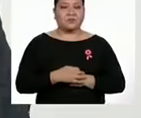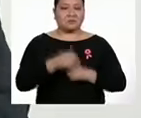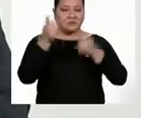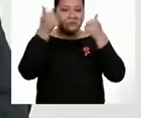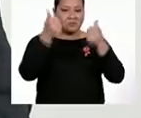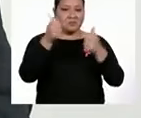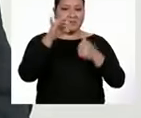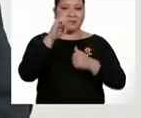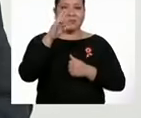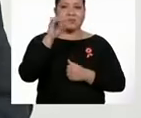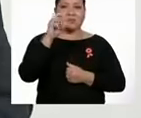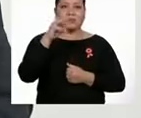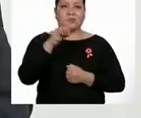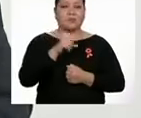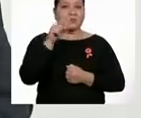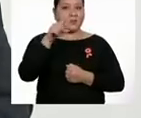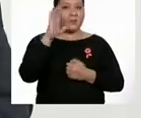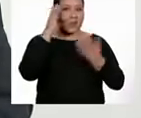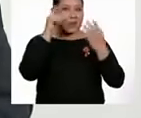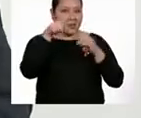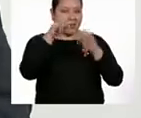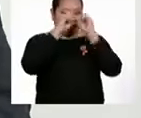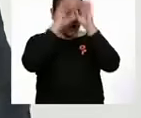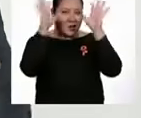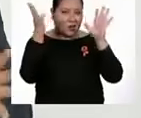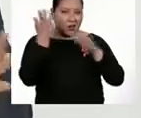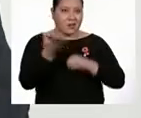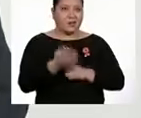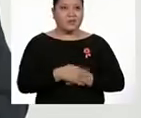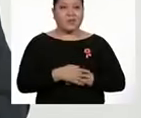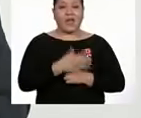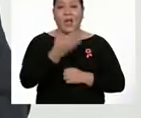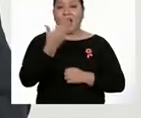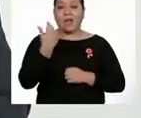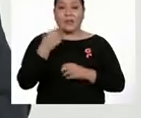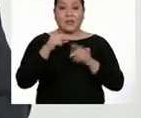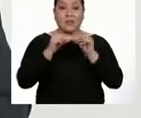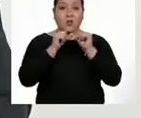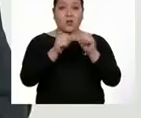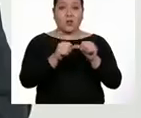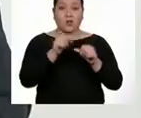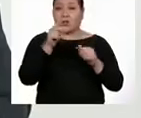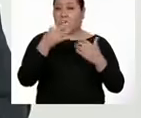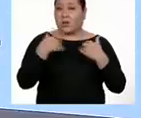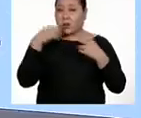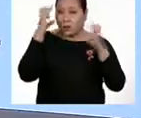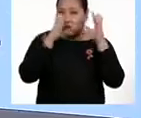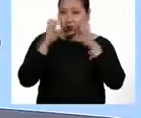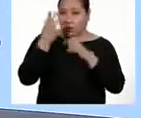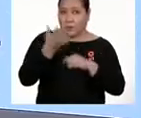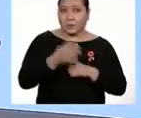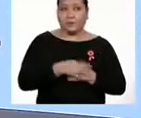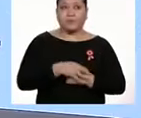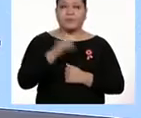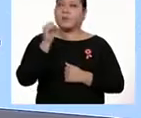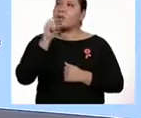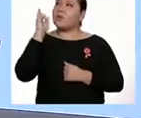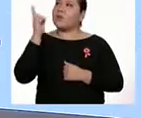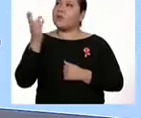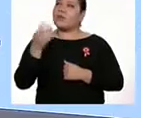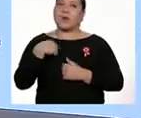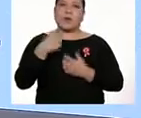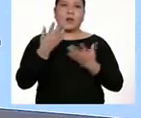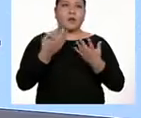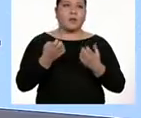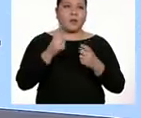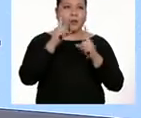Muy bien, Yaremis. Parece que te ha quedado muy claro. Antes de continuar, ¿tienes alguna duda? Sí, profe.